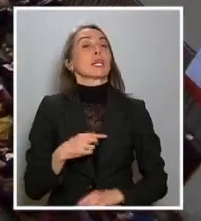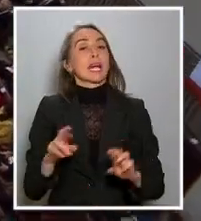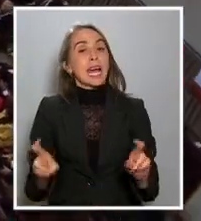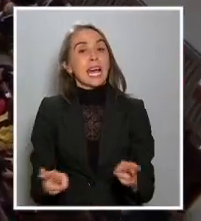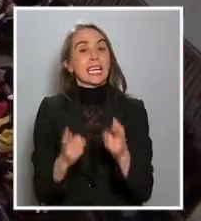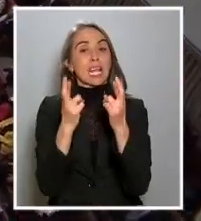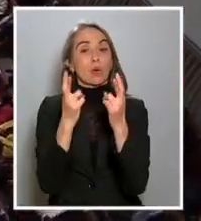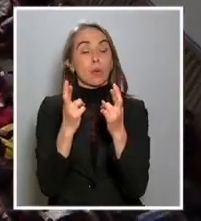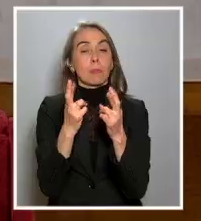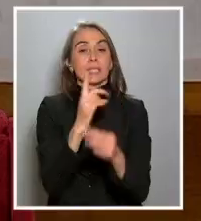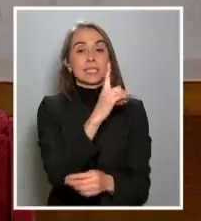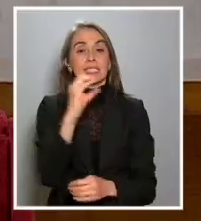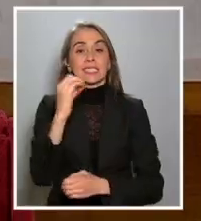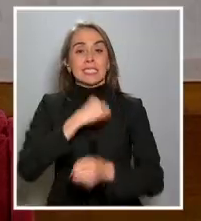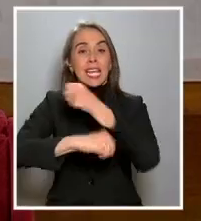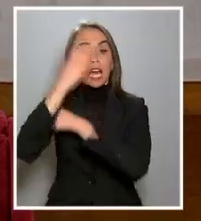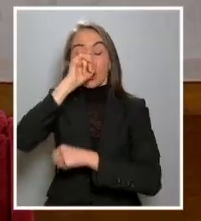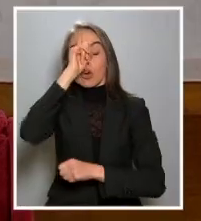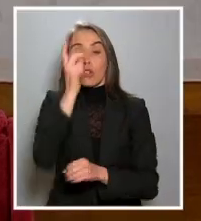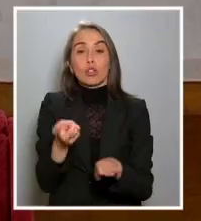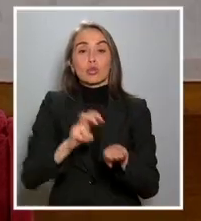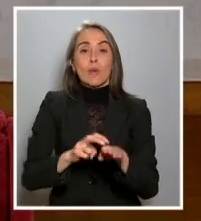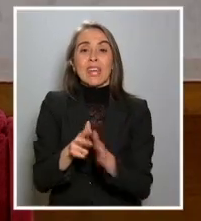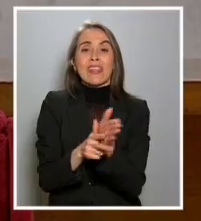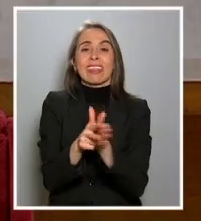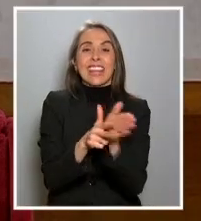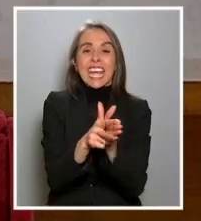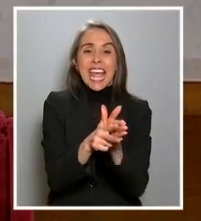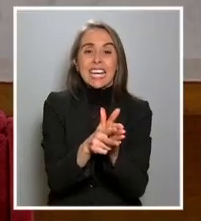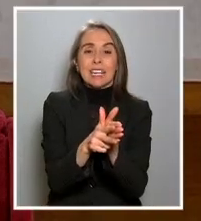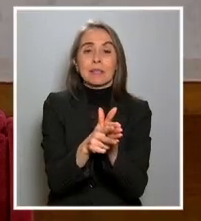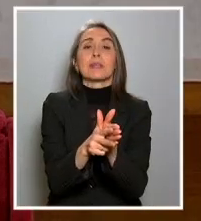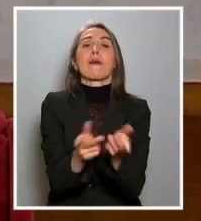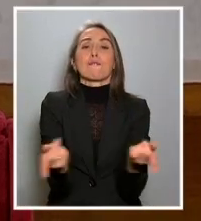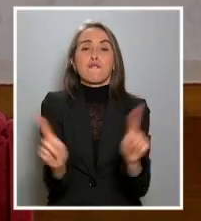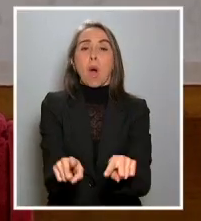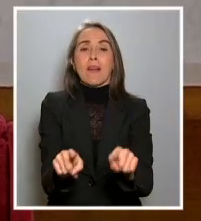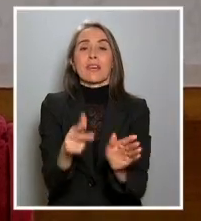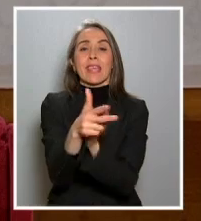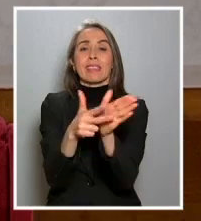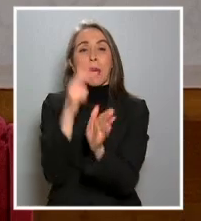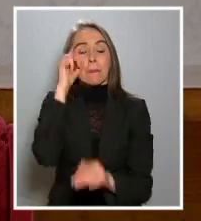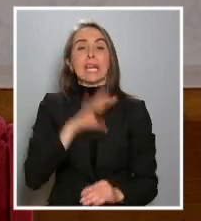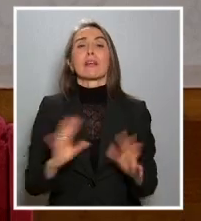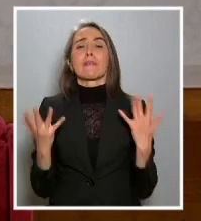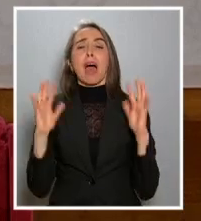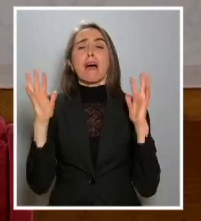la centenaria tradición ferroviaria de nuestro país con Trenes para Chile.